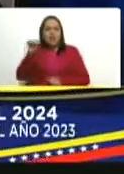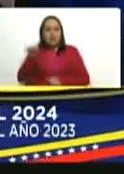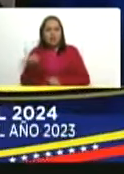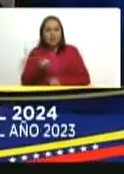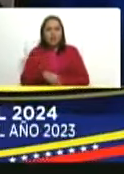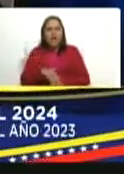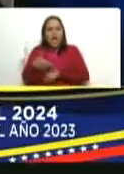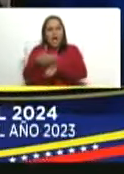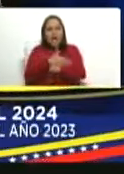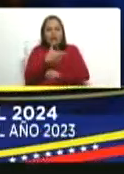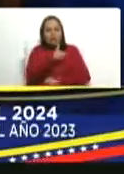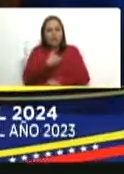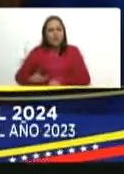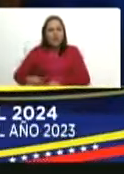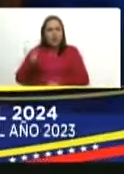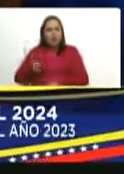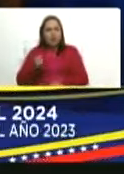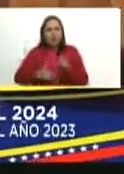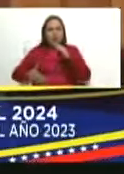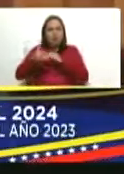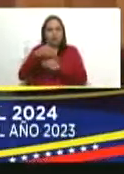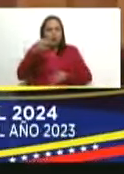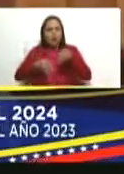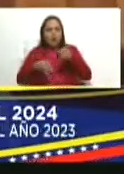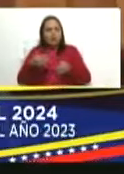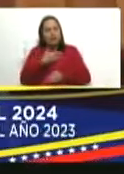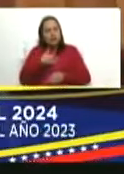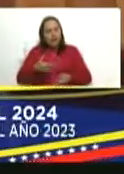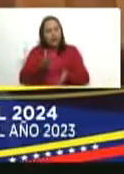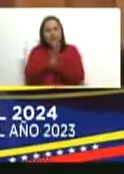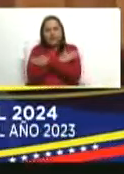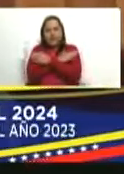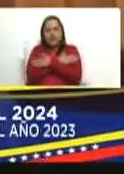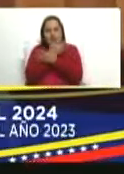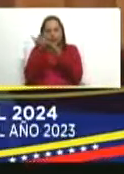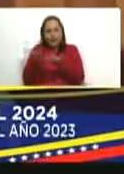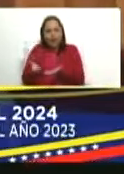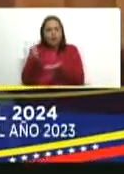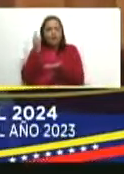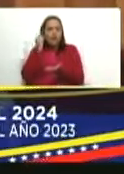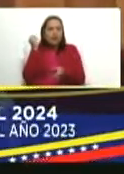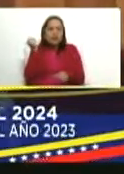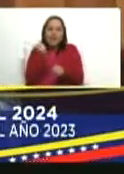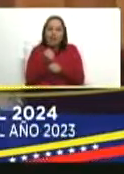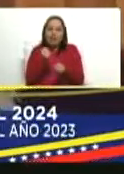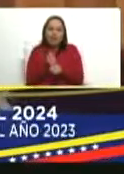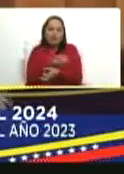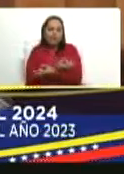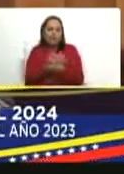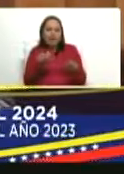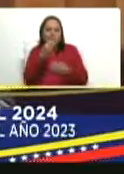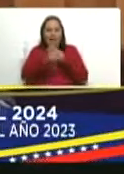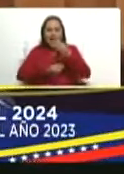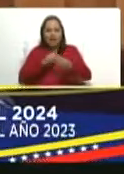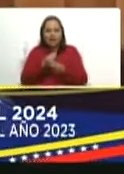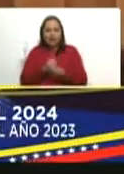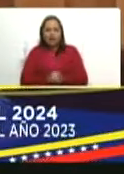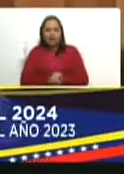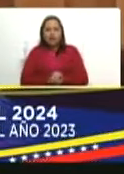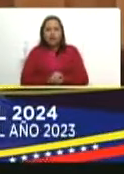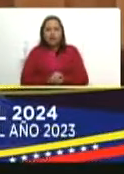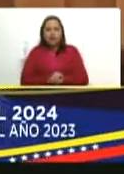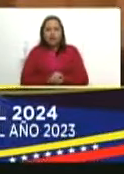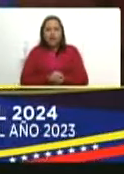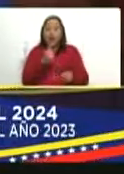expresidenta del Tribunal Supremo de Justicia. Quiero felicitar a la doctora Gladys Gutiérrez por la labor extraordinaria que ha hecho en la